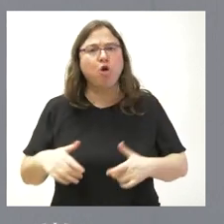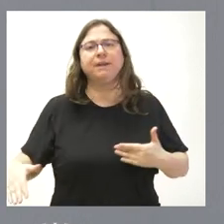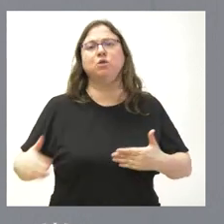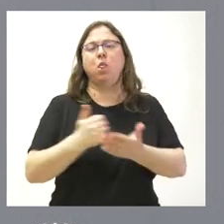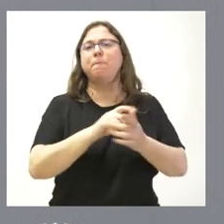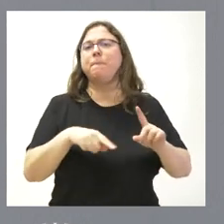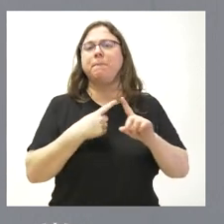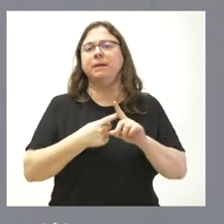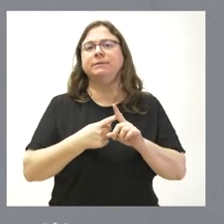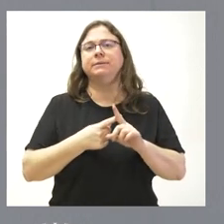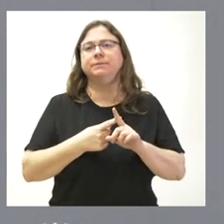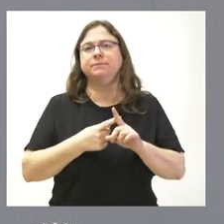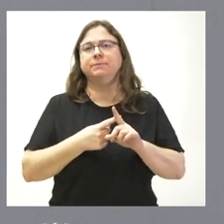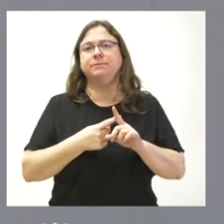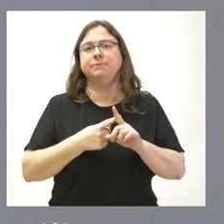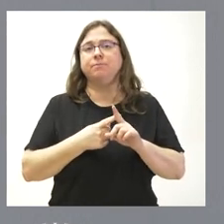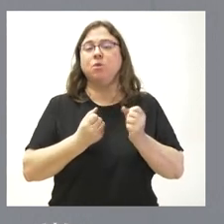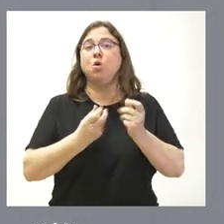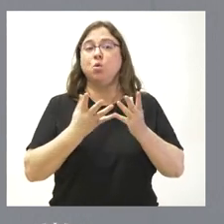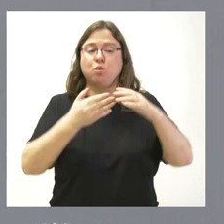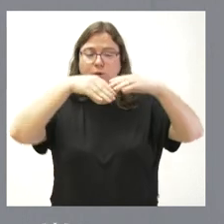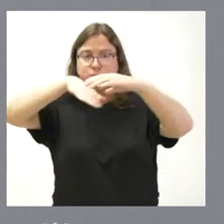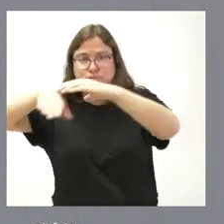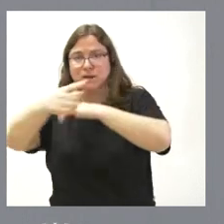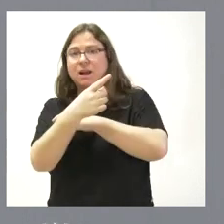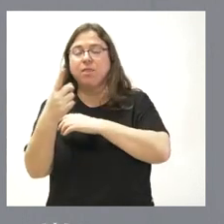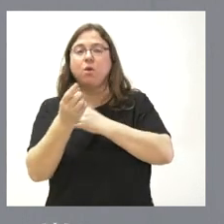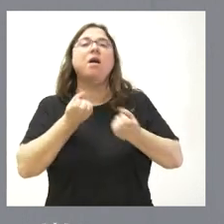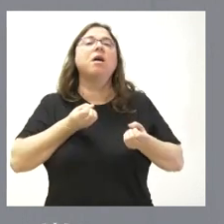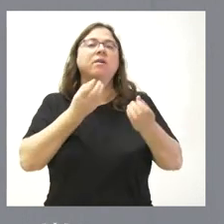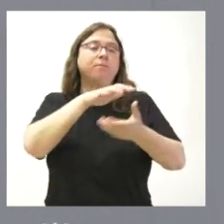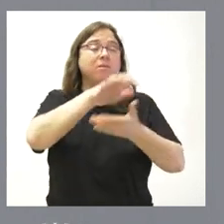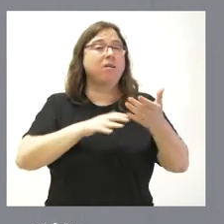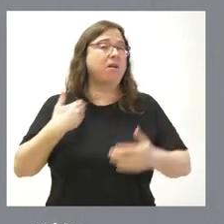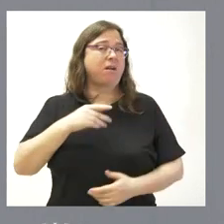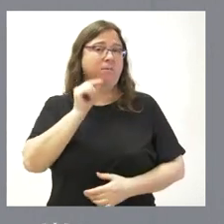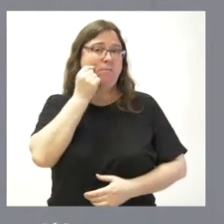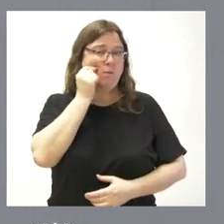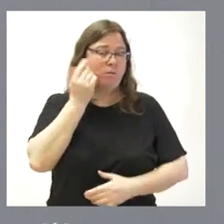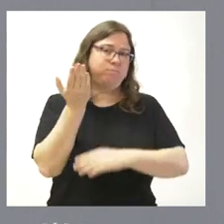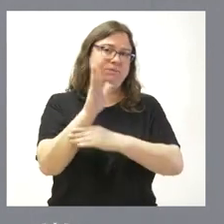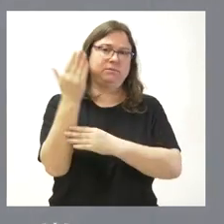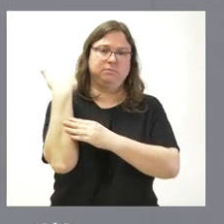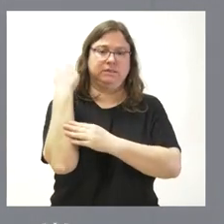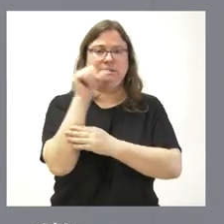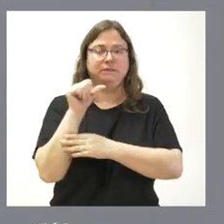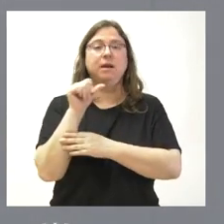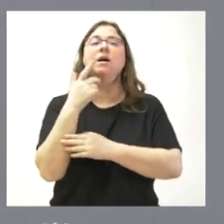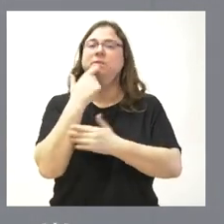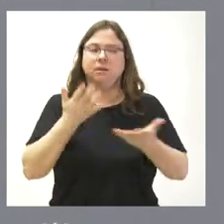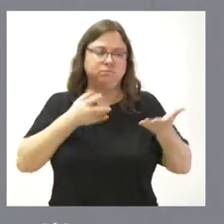eh eh el número de búnkeres etcétera Y esa información que presentó el presidente de la junta de Castillo esta semana pero que está ya a su